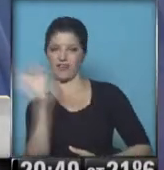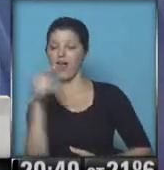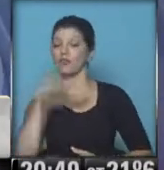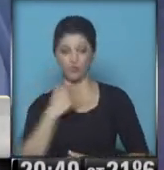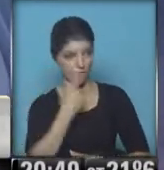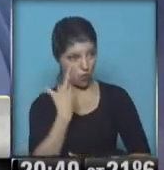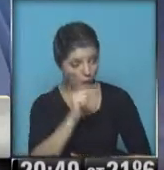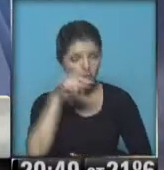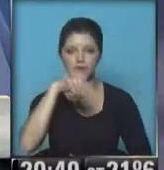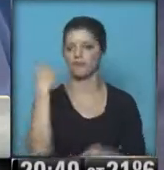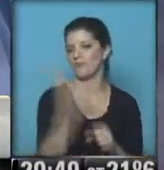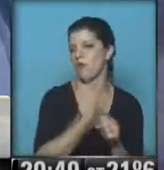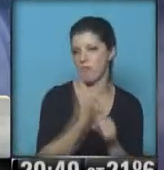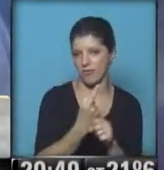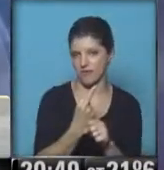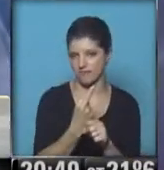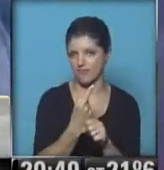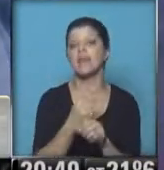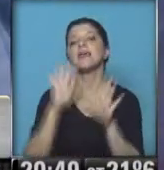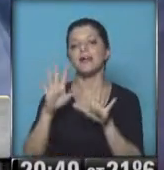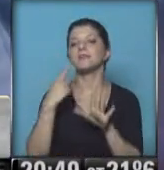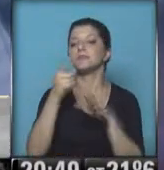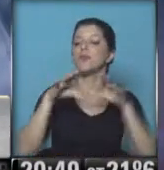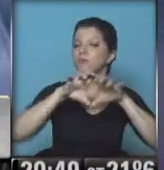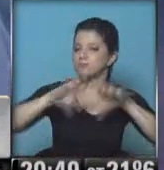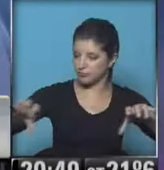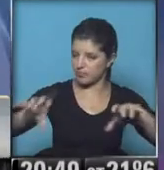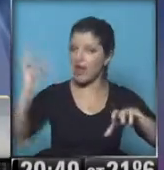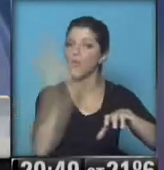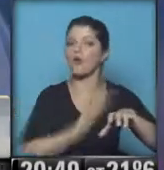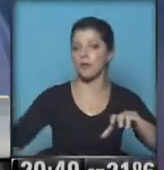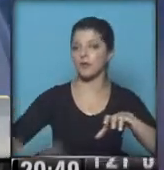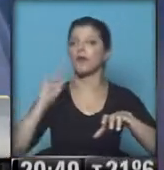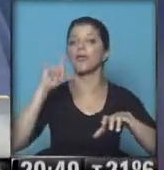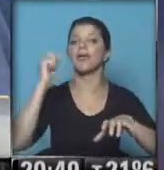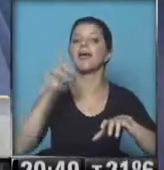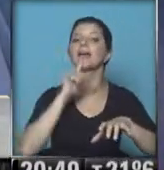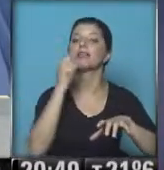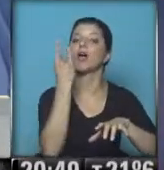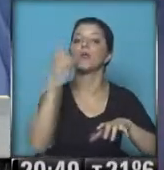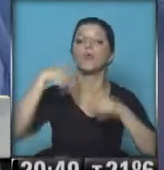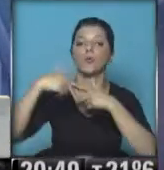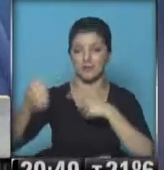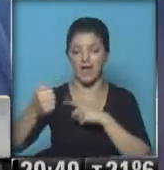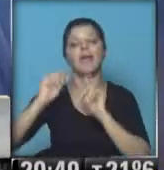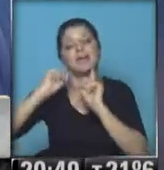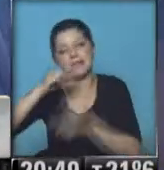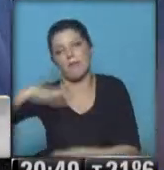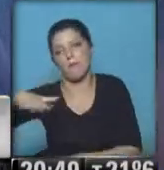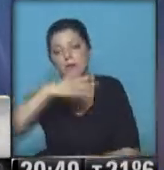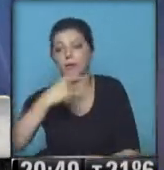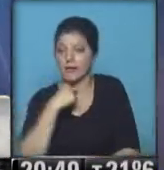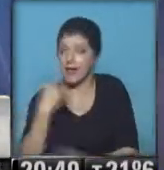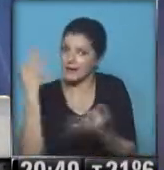puede hacer no la van a hacer esto ha provocado divisiones en el gobierno catalán y por supuesto en la mayoría de la población que quería que